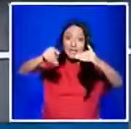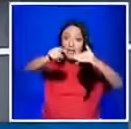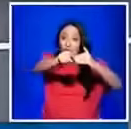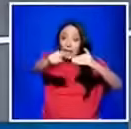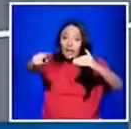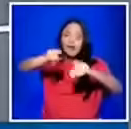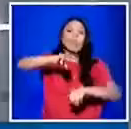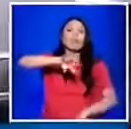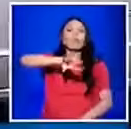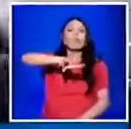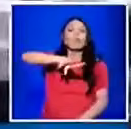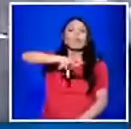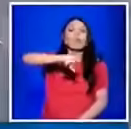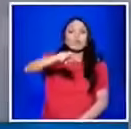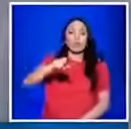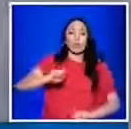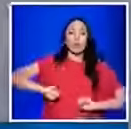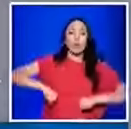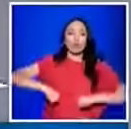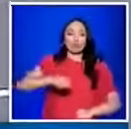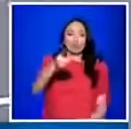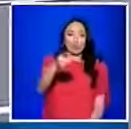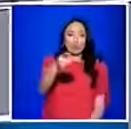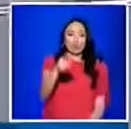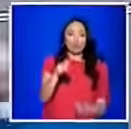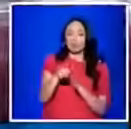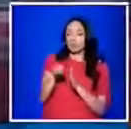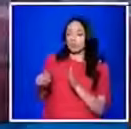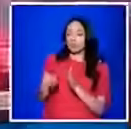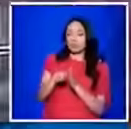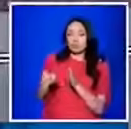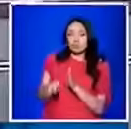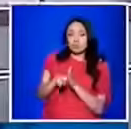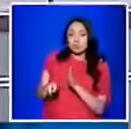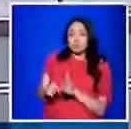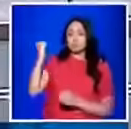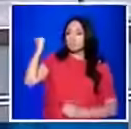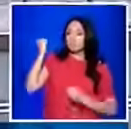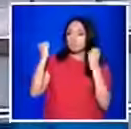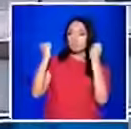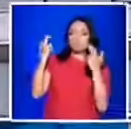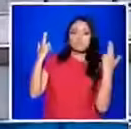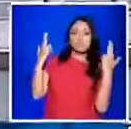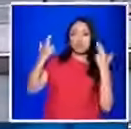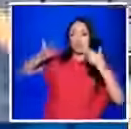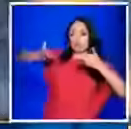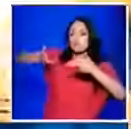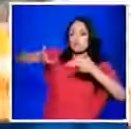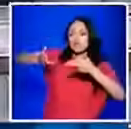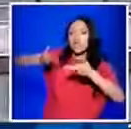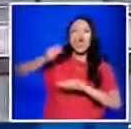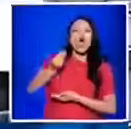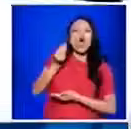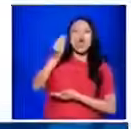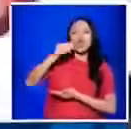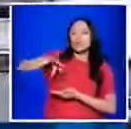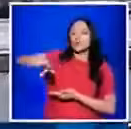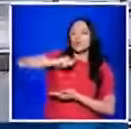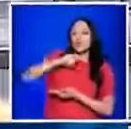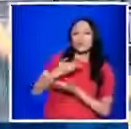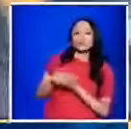Ahí les cogen y se bajan en la moto y con arma de fuego les arrinconan a los jóvenes, les van